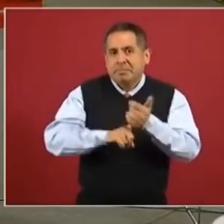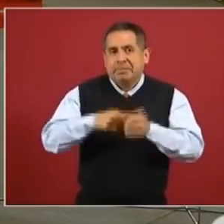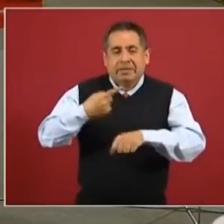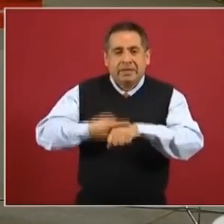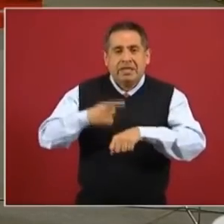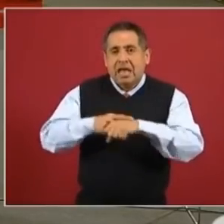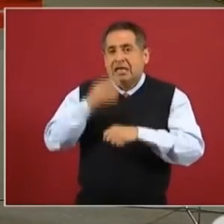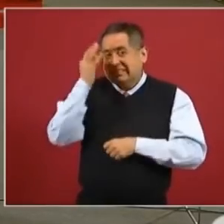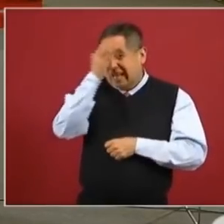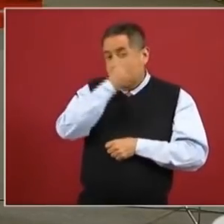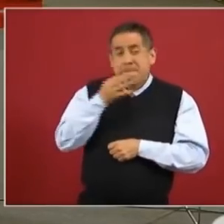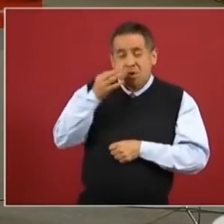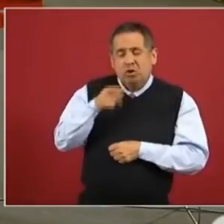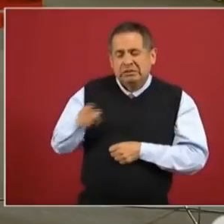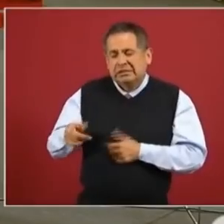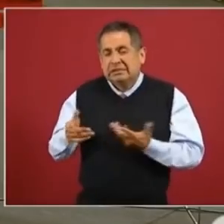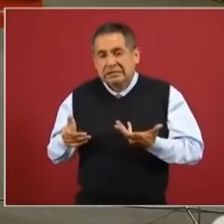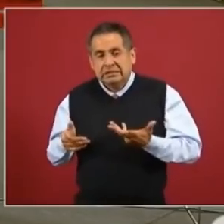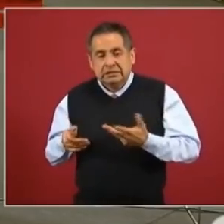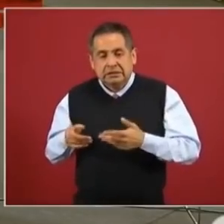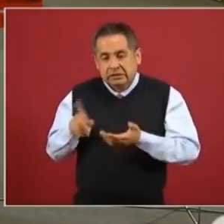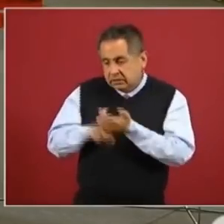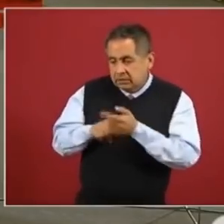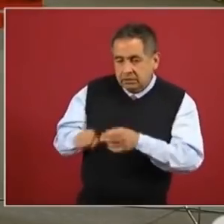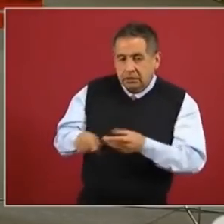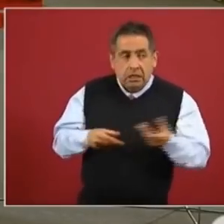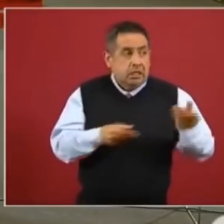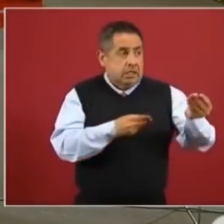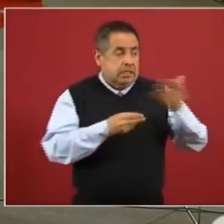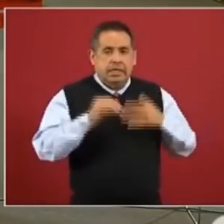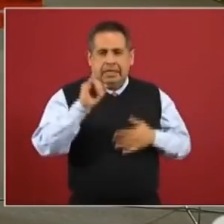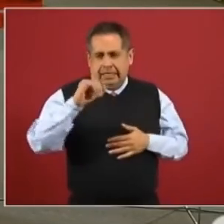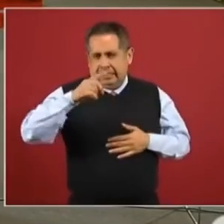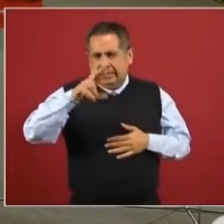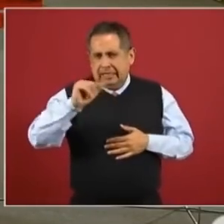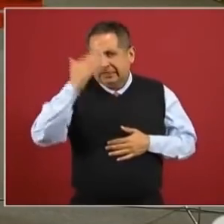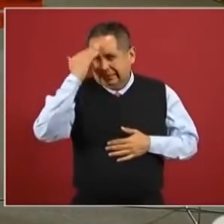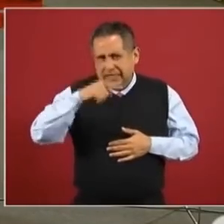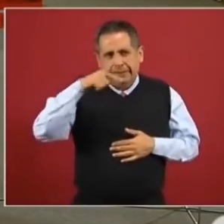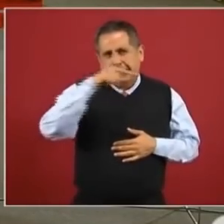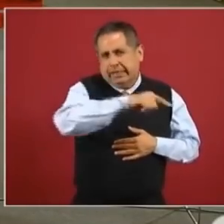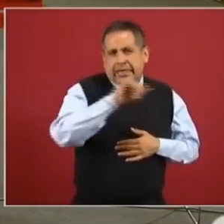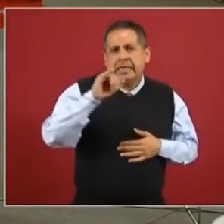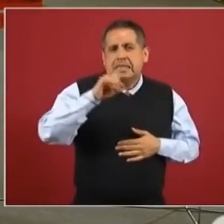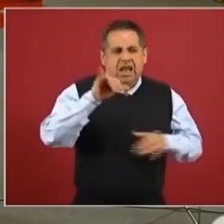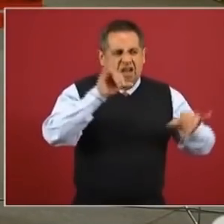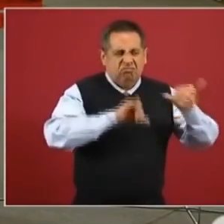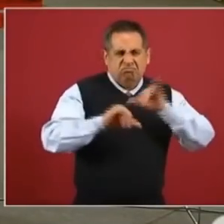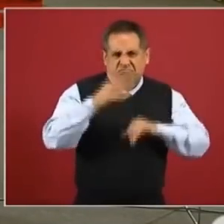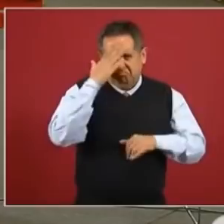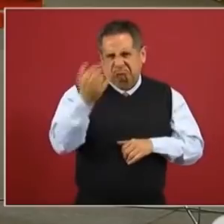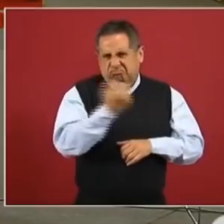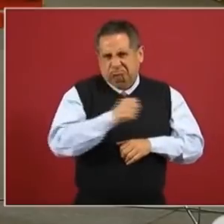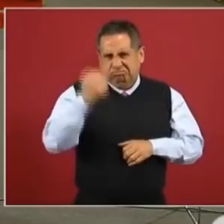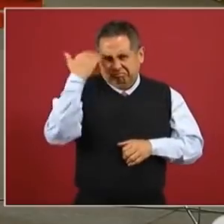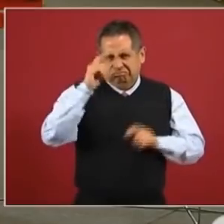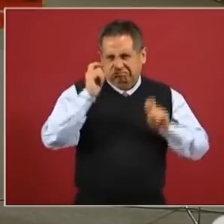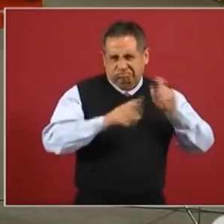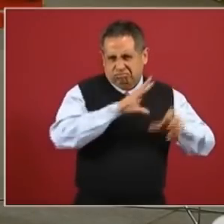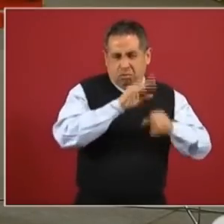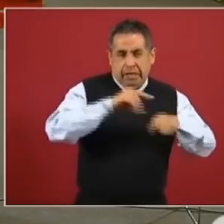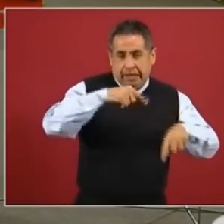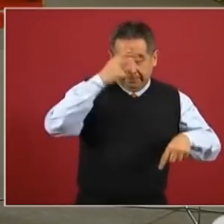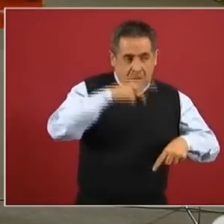mediante un resultado que afortunadamente nos dan los colegas de INDRE, ustedes saben, es nuestro laboratorio de referencia aquí